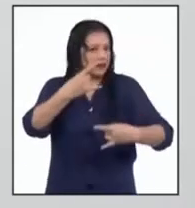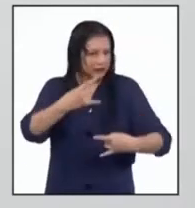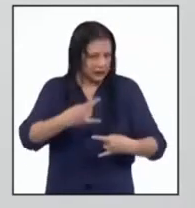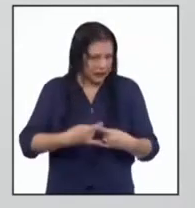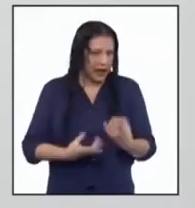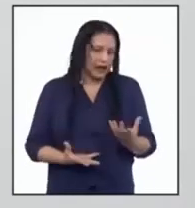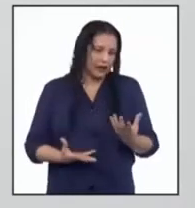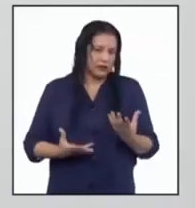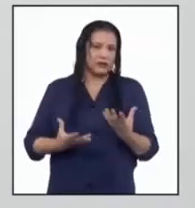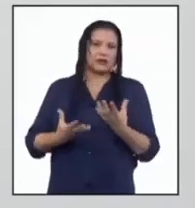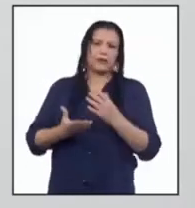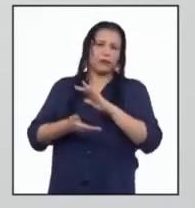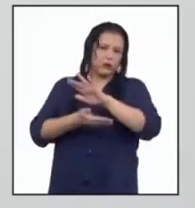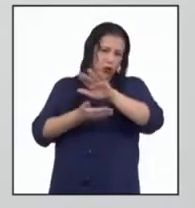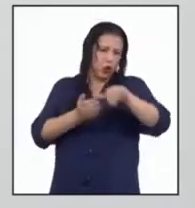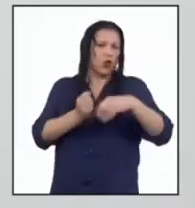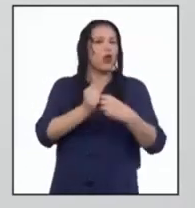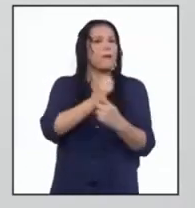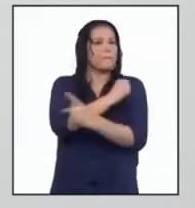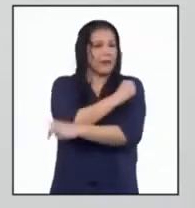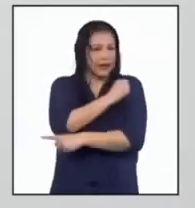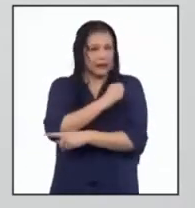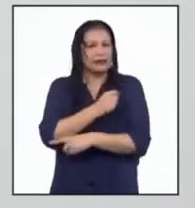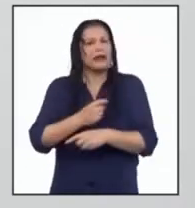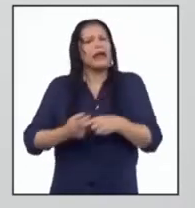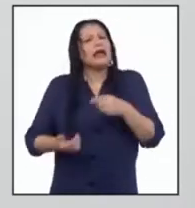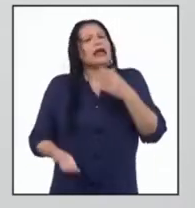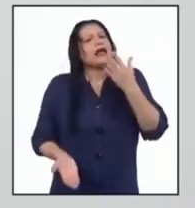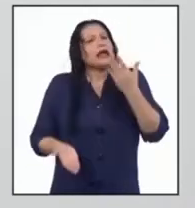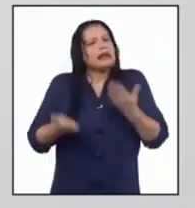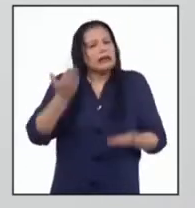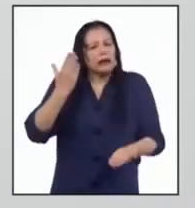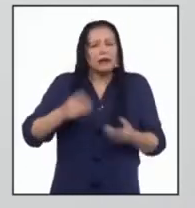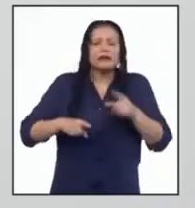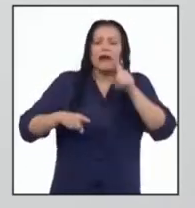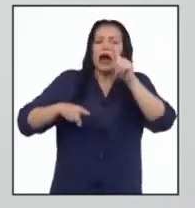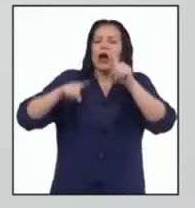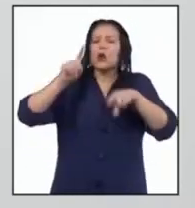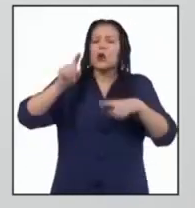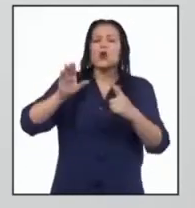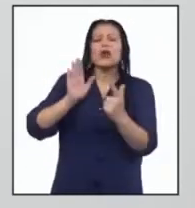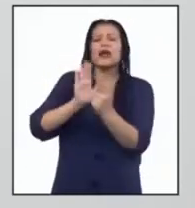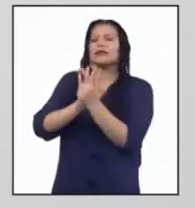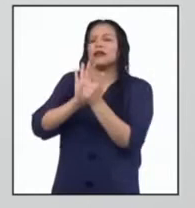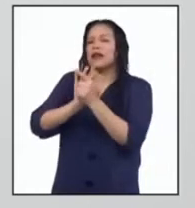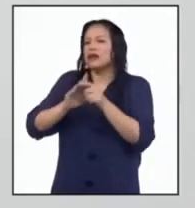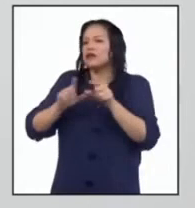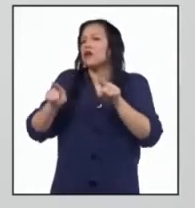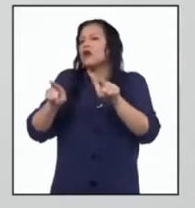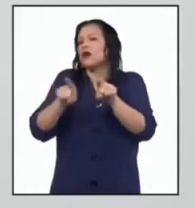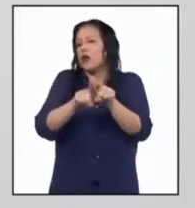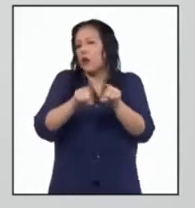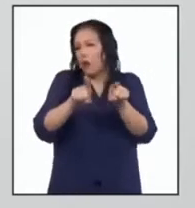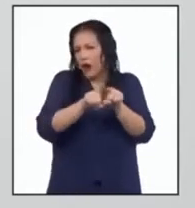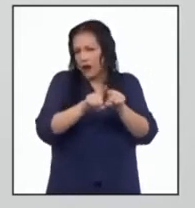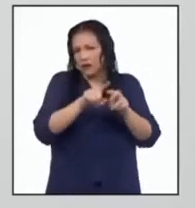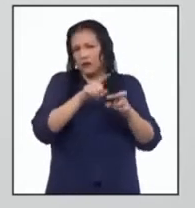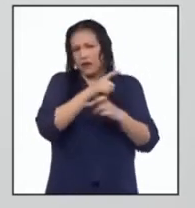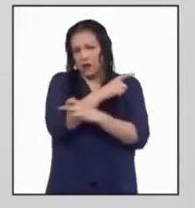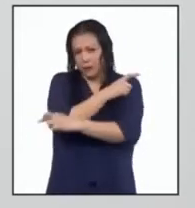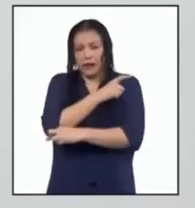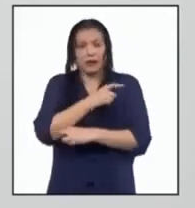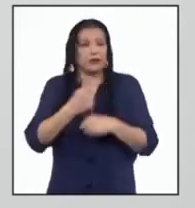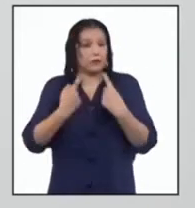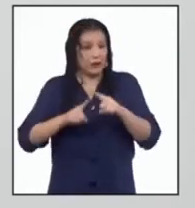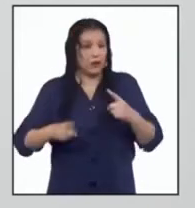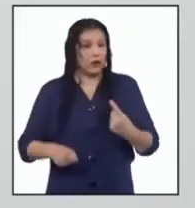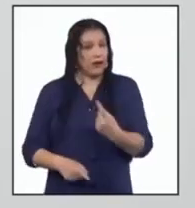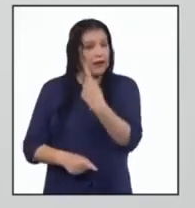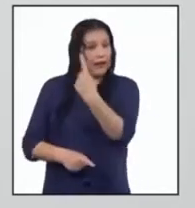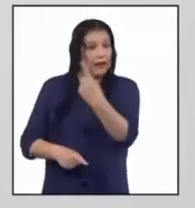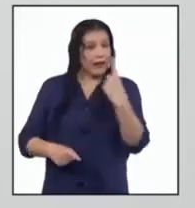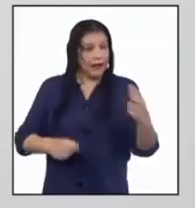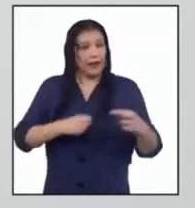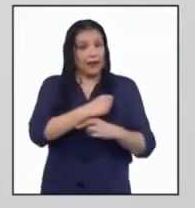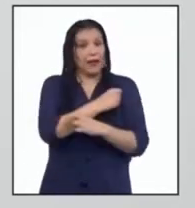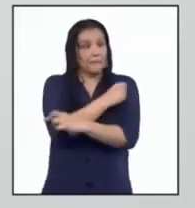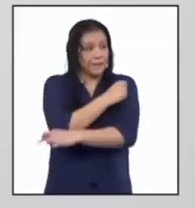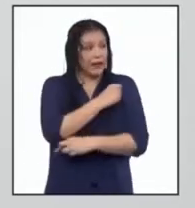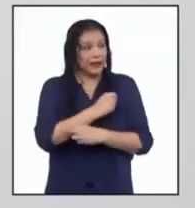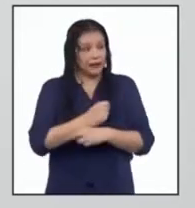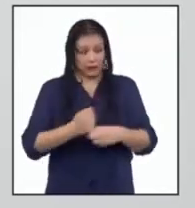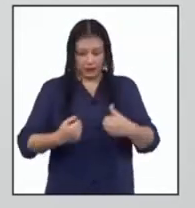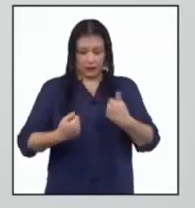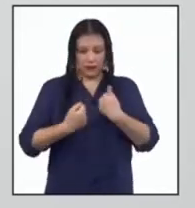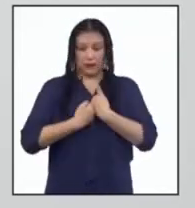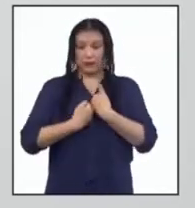en la mayoría de países coincidan ciertas leyes. Sin embargo, cada país tiene